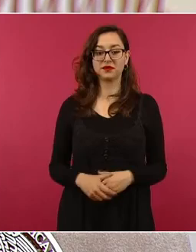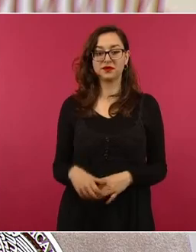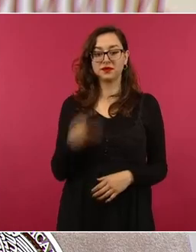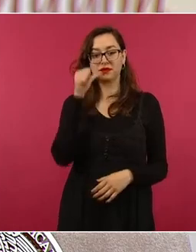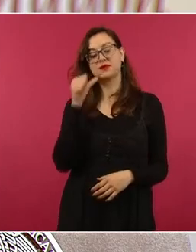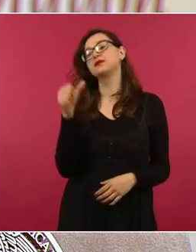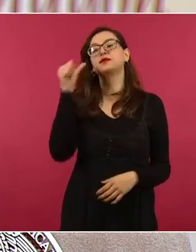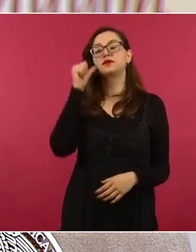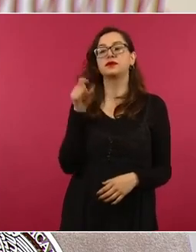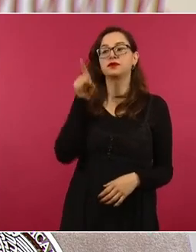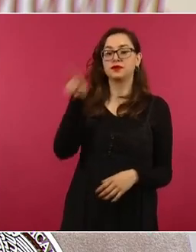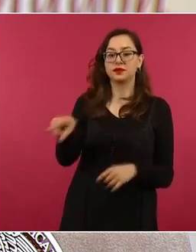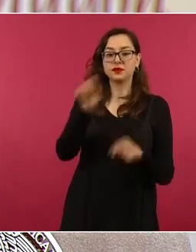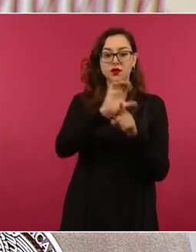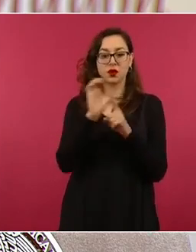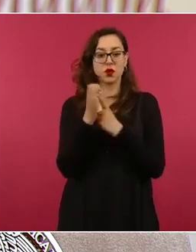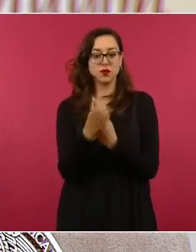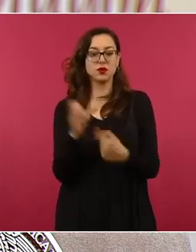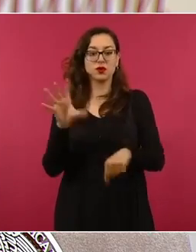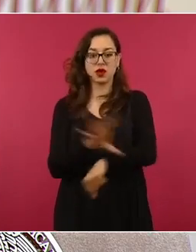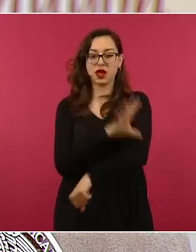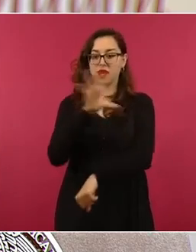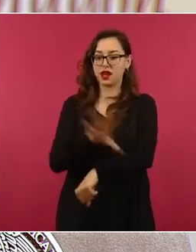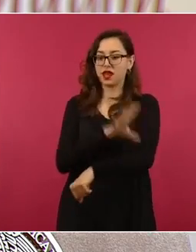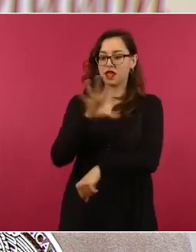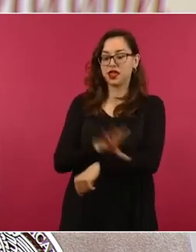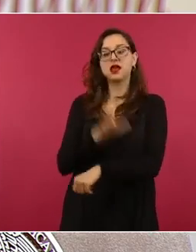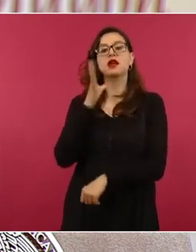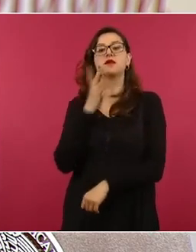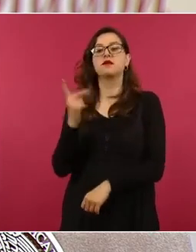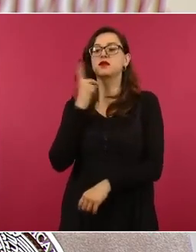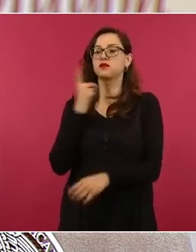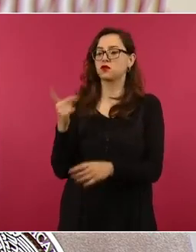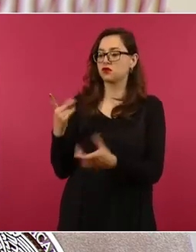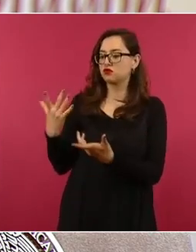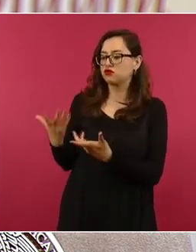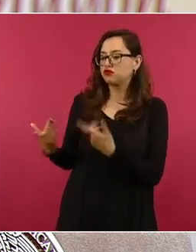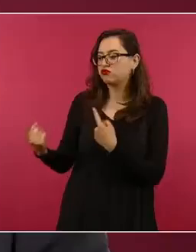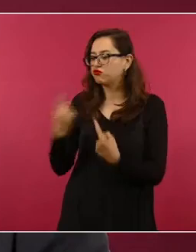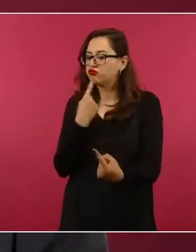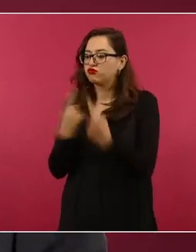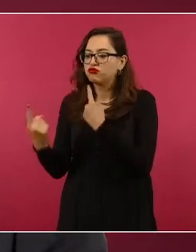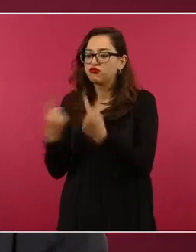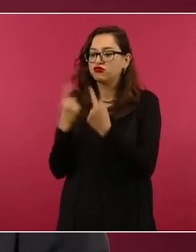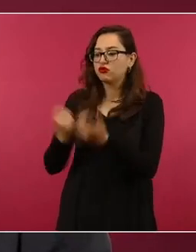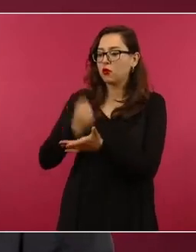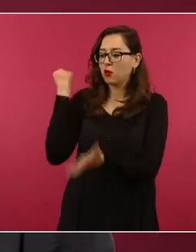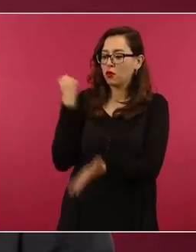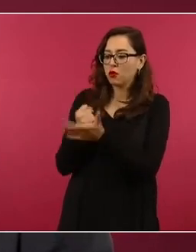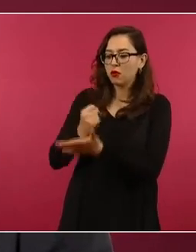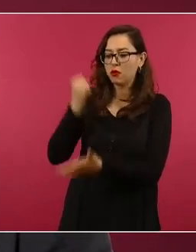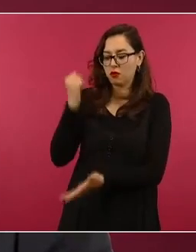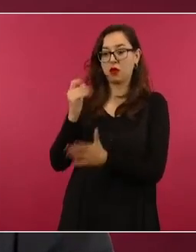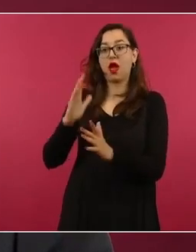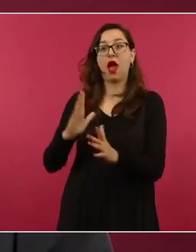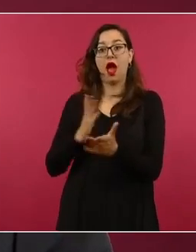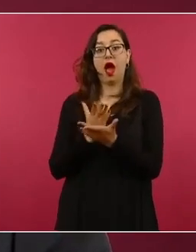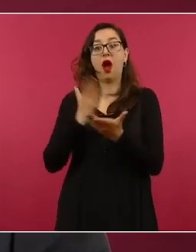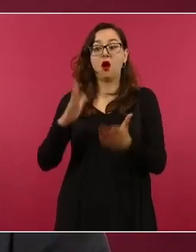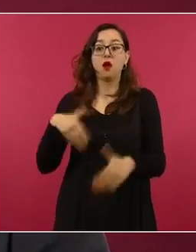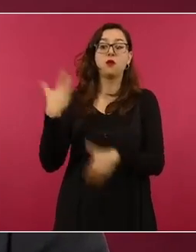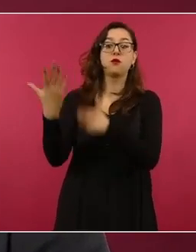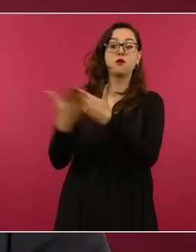se vote en el Pleno el próximo jueves y que pase posteriormente la minuta al Senado, donde seguramente